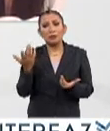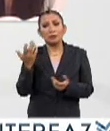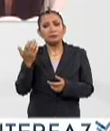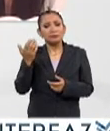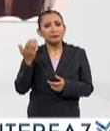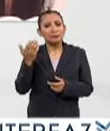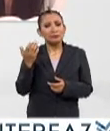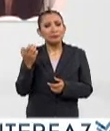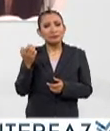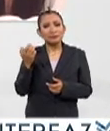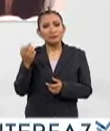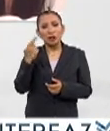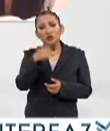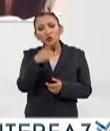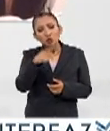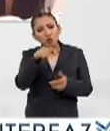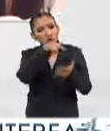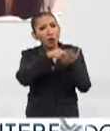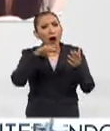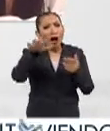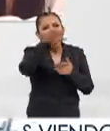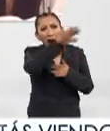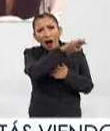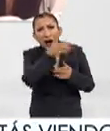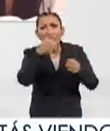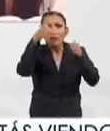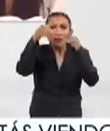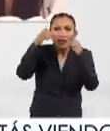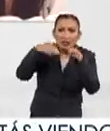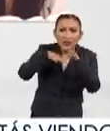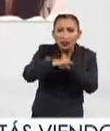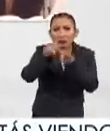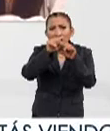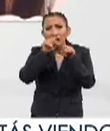experiencias, sus instalaciones